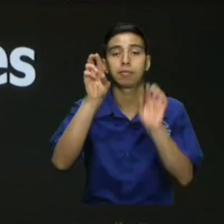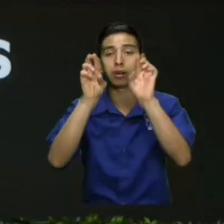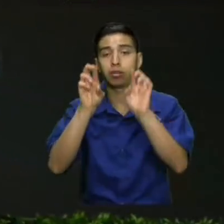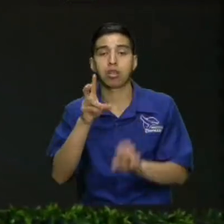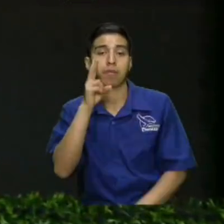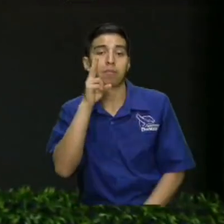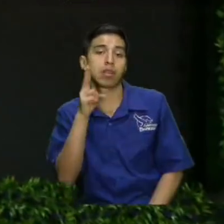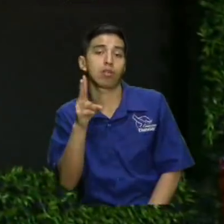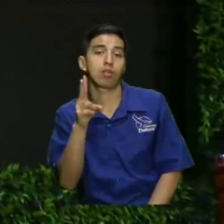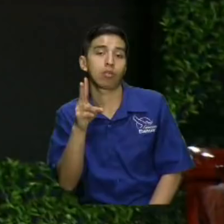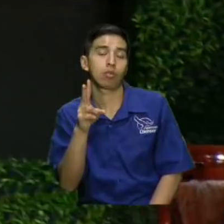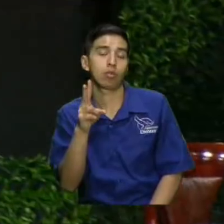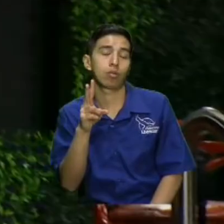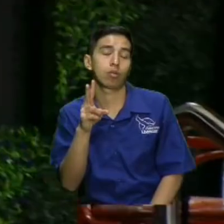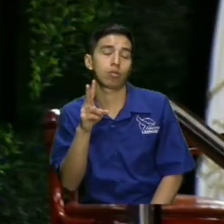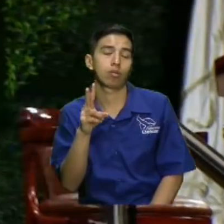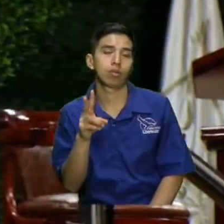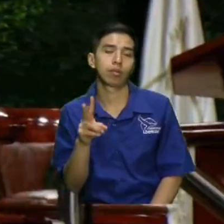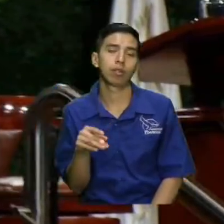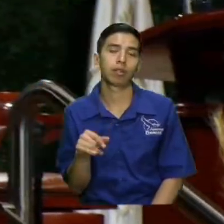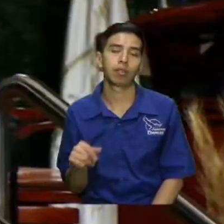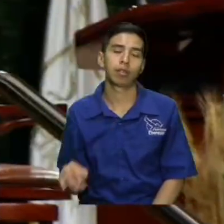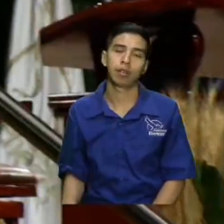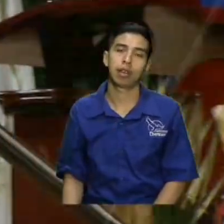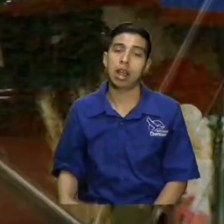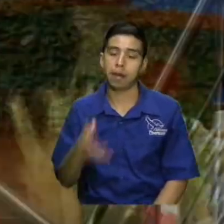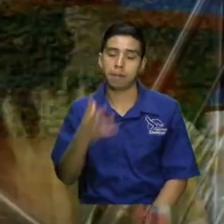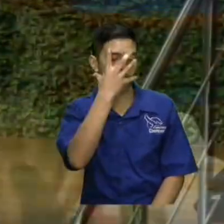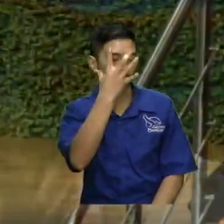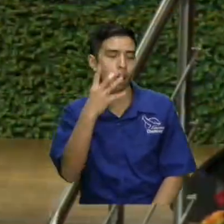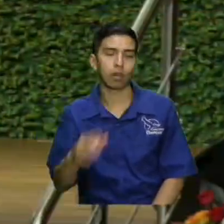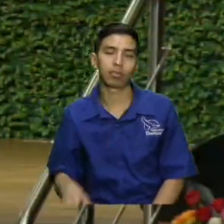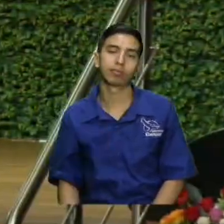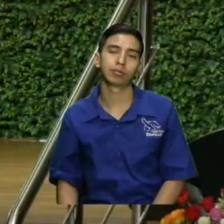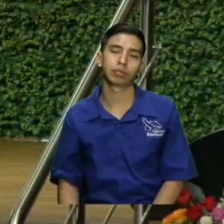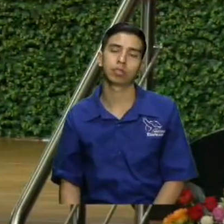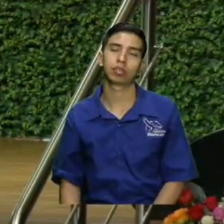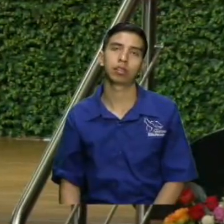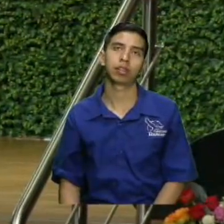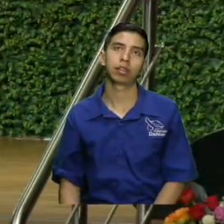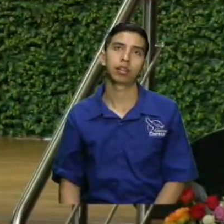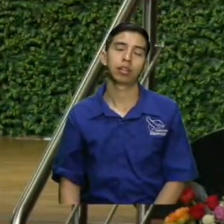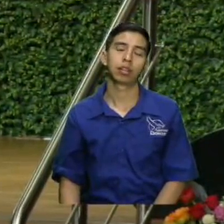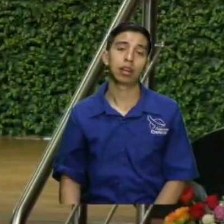ahí, para lo que yo logro ver, es una especie de protección.